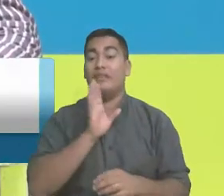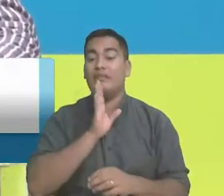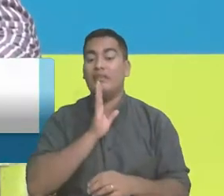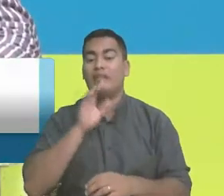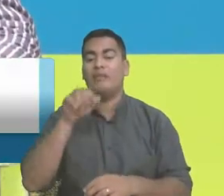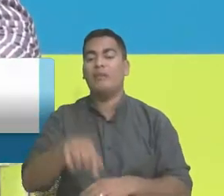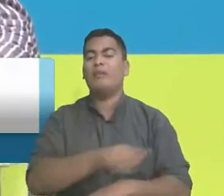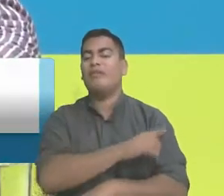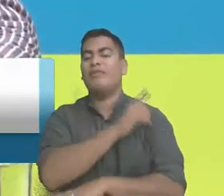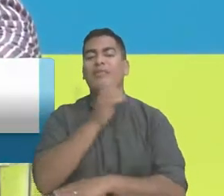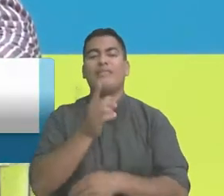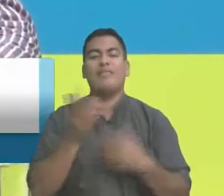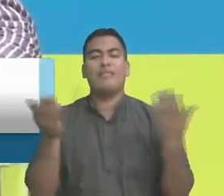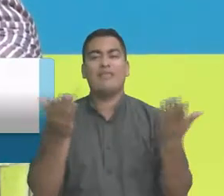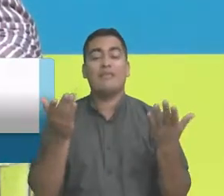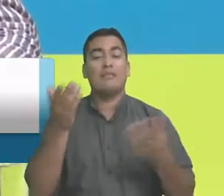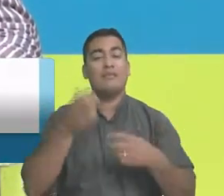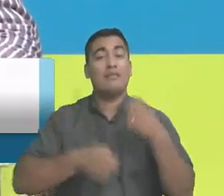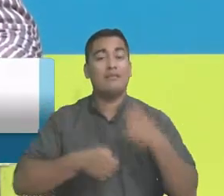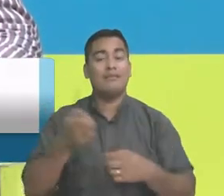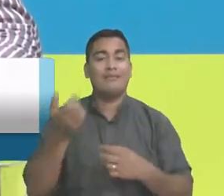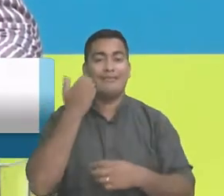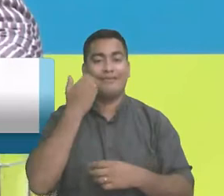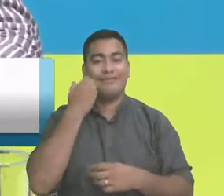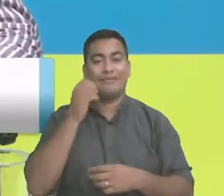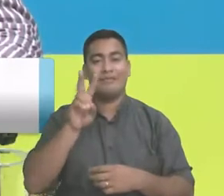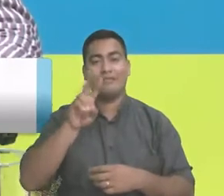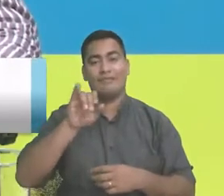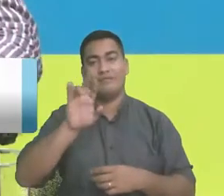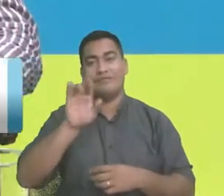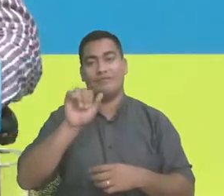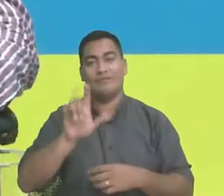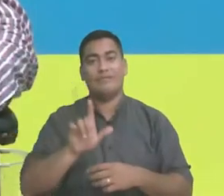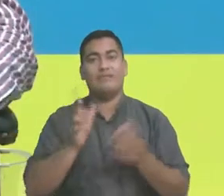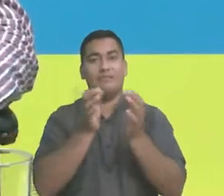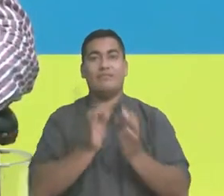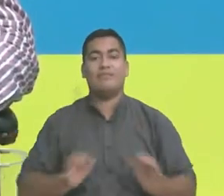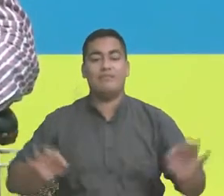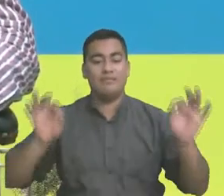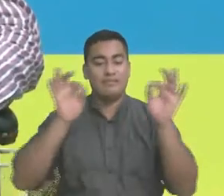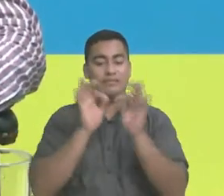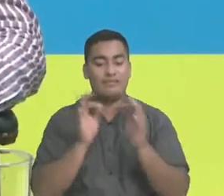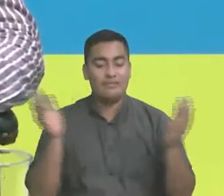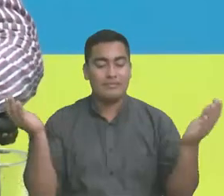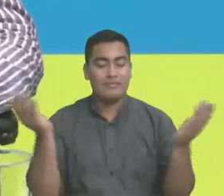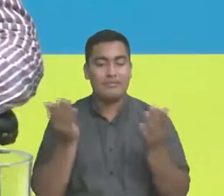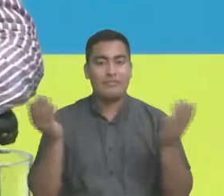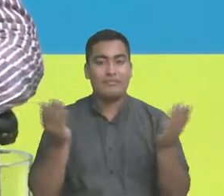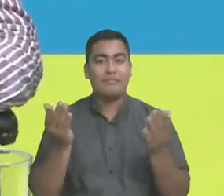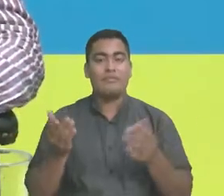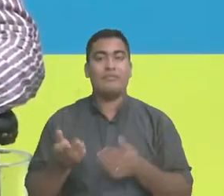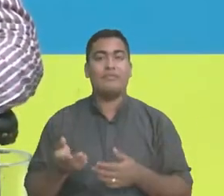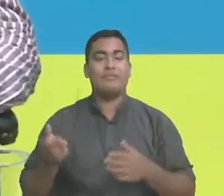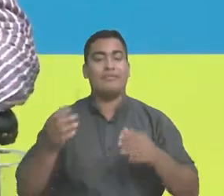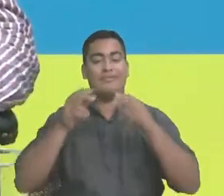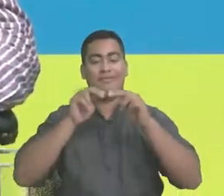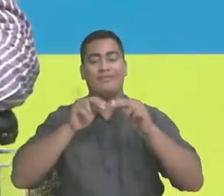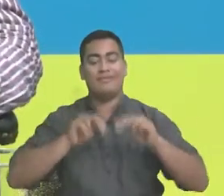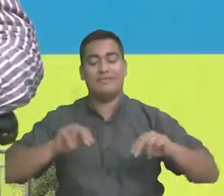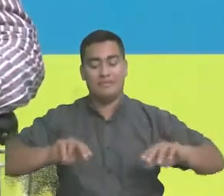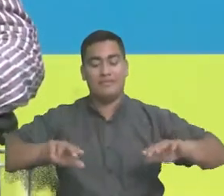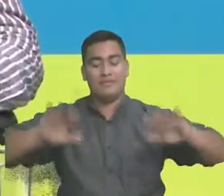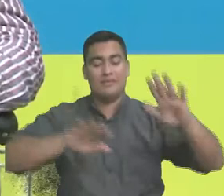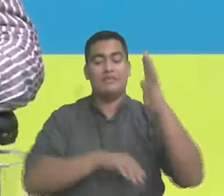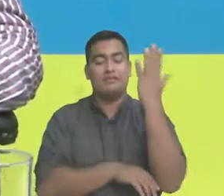hablando sobre las afectaciones virales y la importancia que juega en esto la medicina natural, es decir,